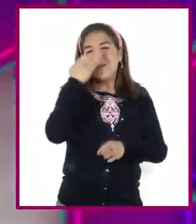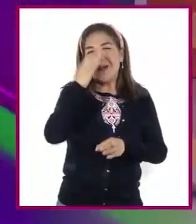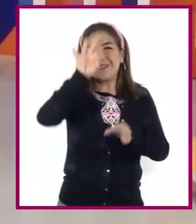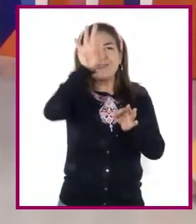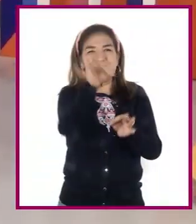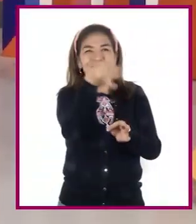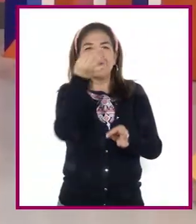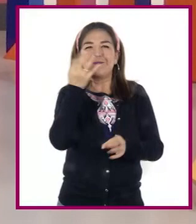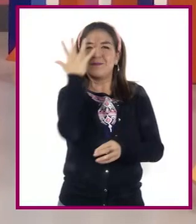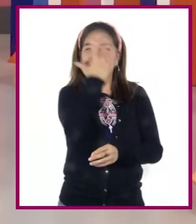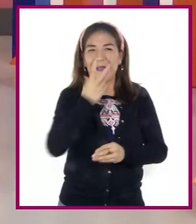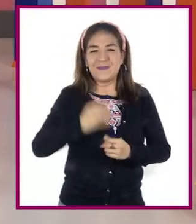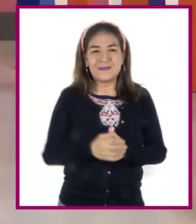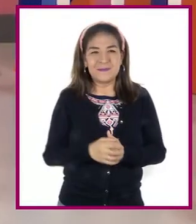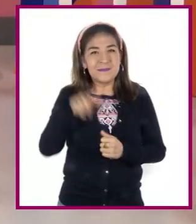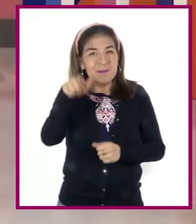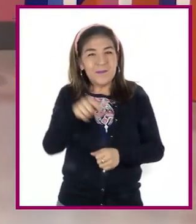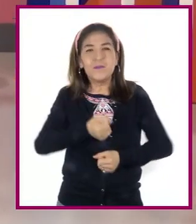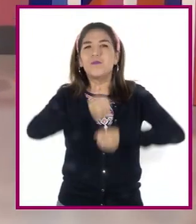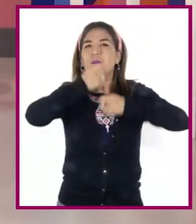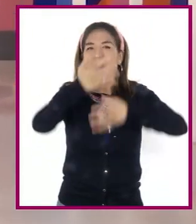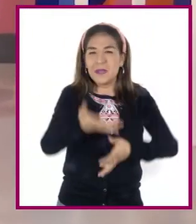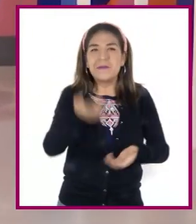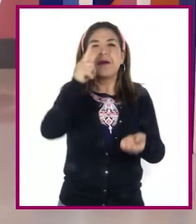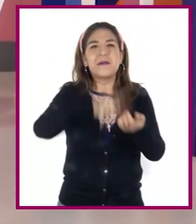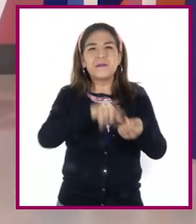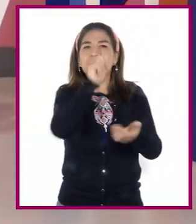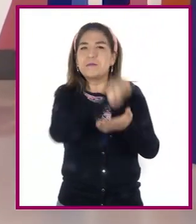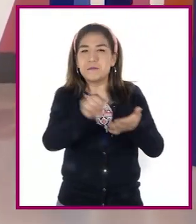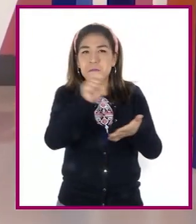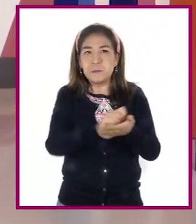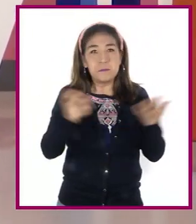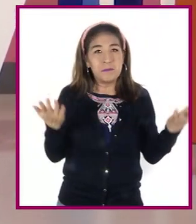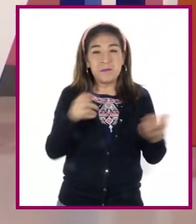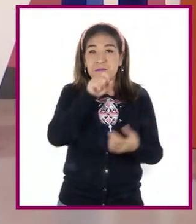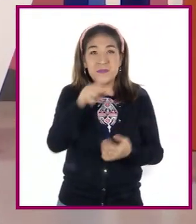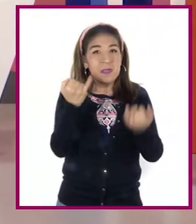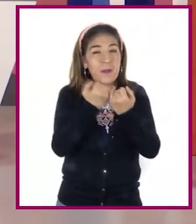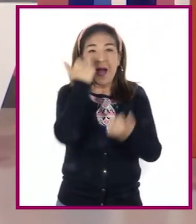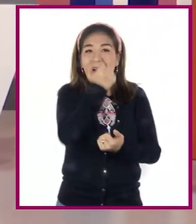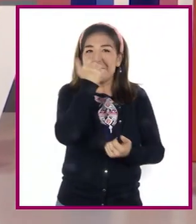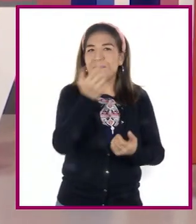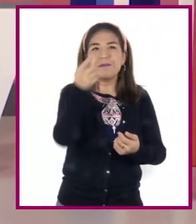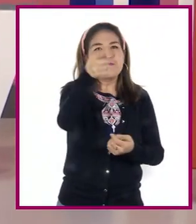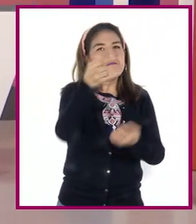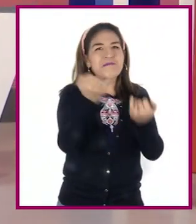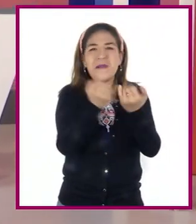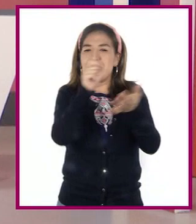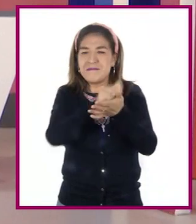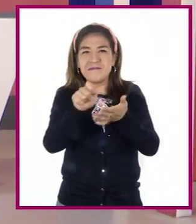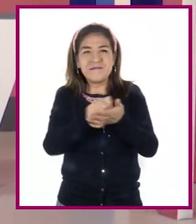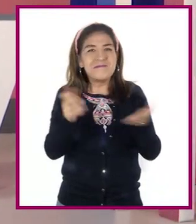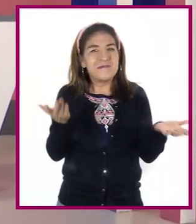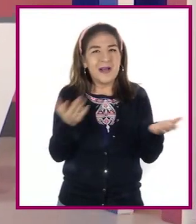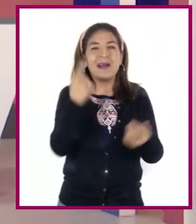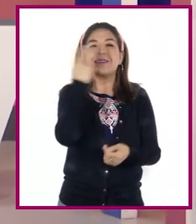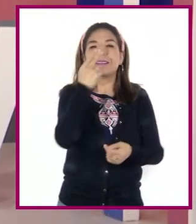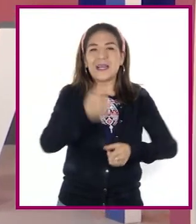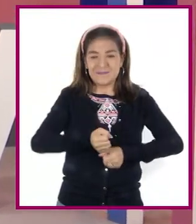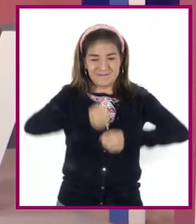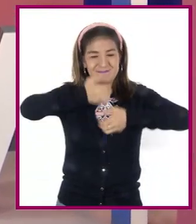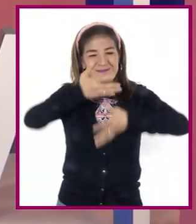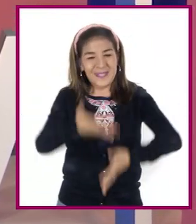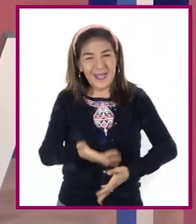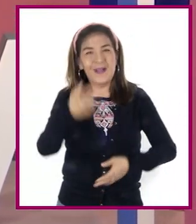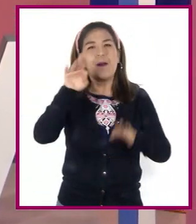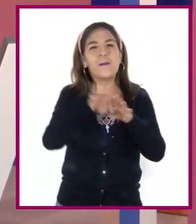¿Ya vieron cómo un poema tan bello puede estar escrito por alguien que es un alumno como ustedes? Solo necesitan inspirarse